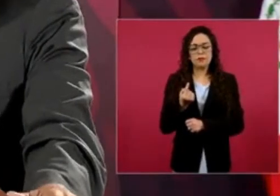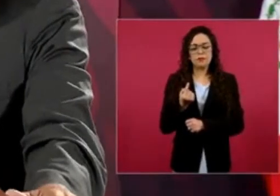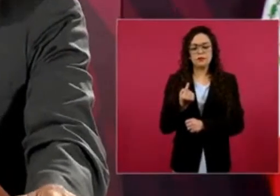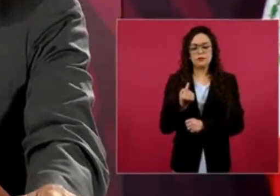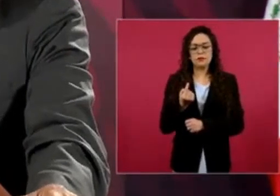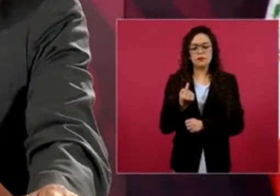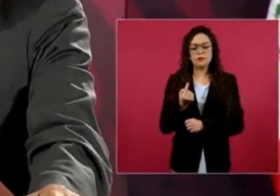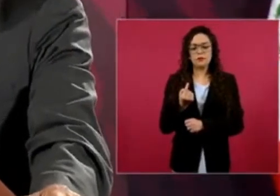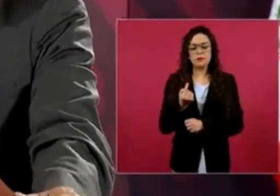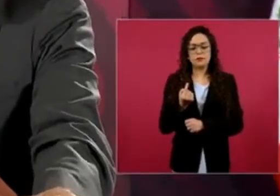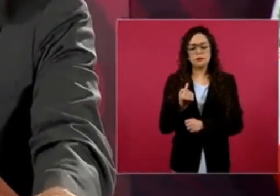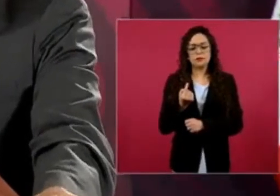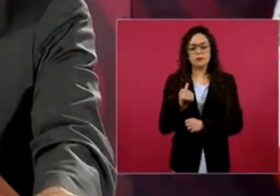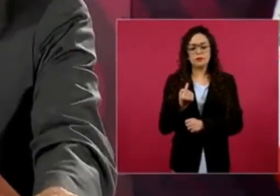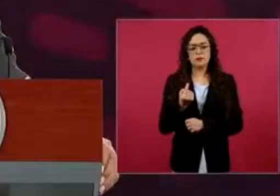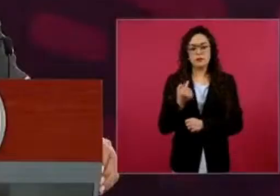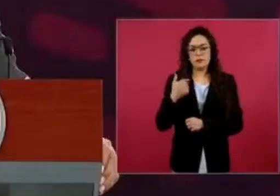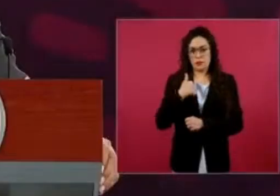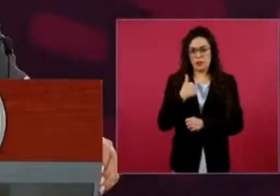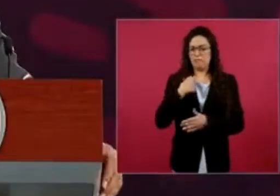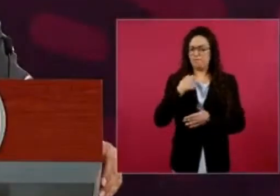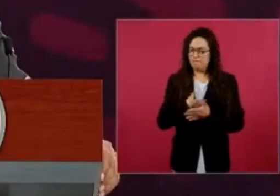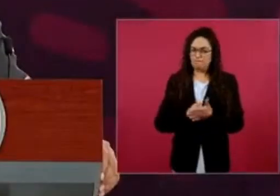ocupar este encargo